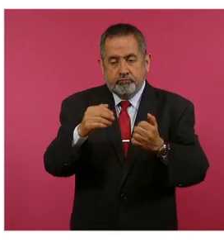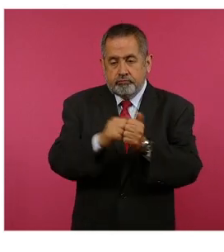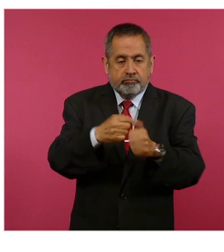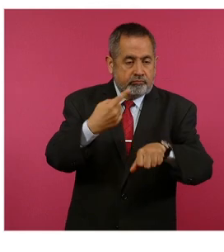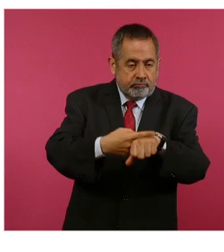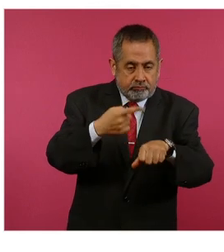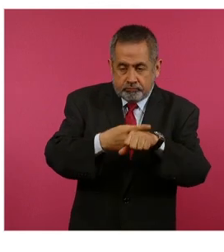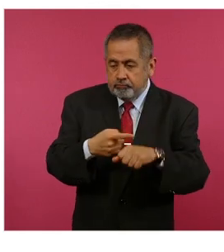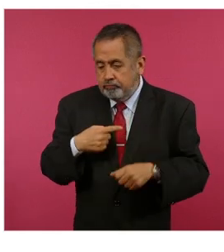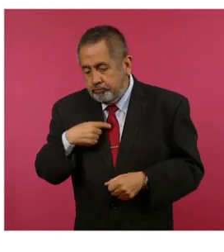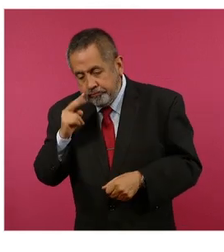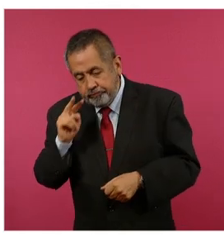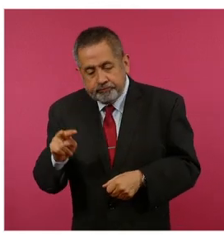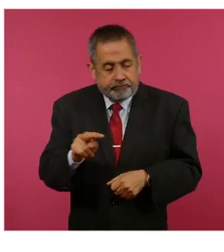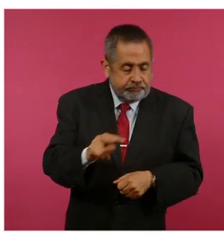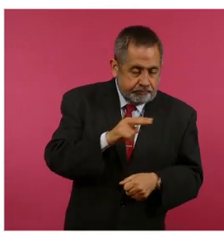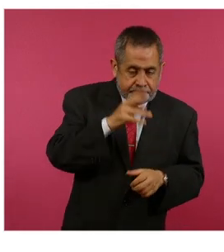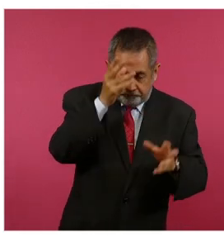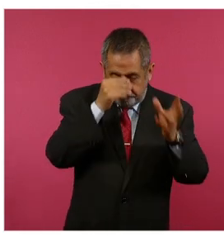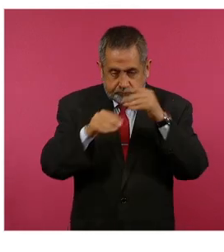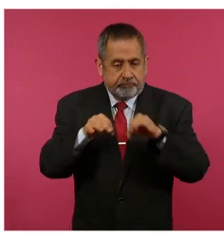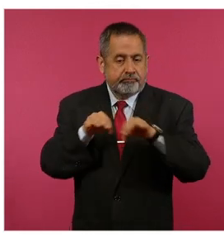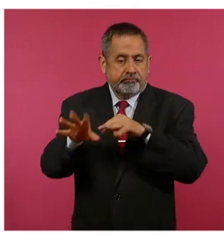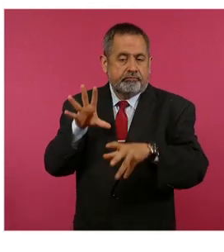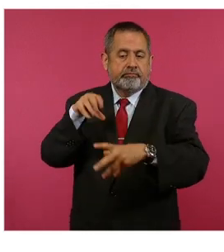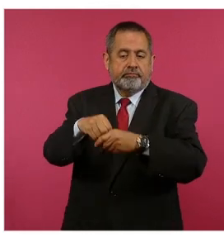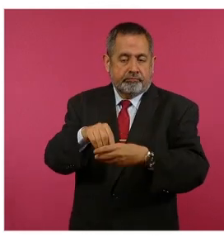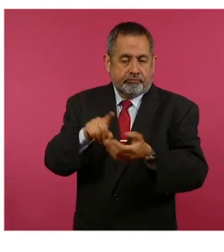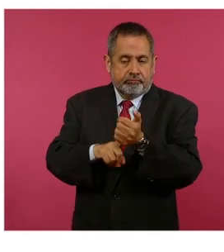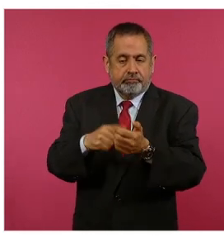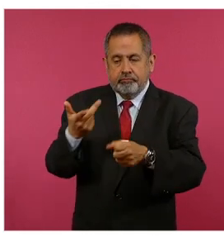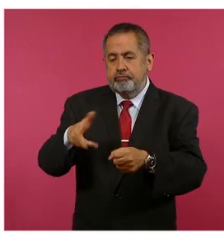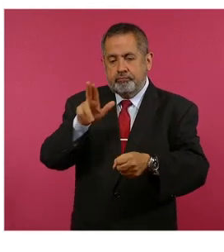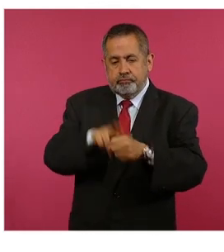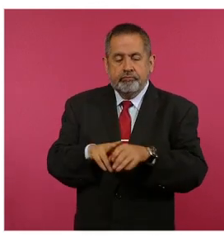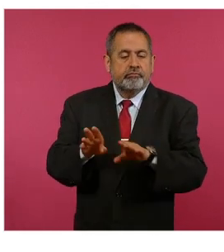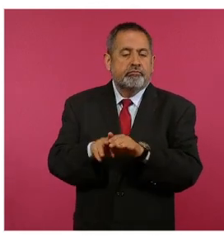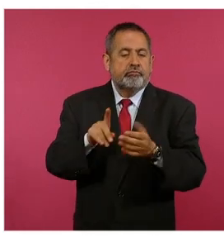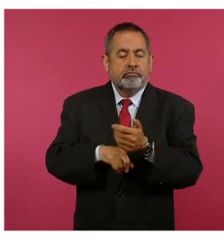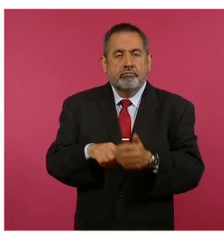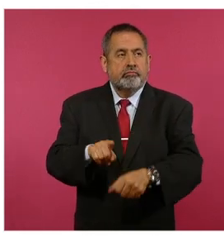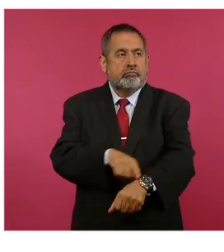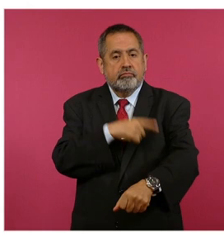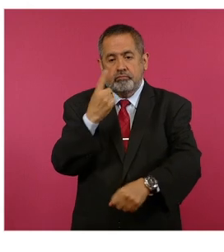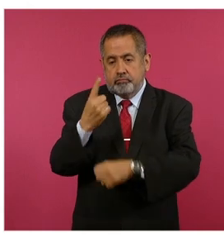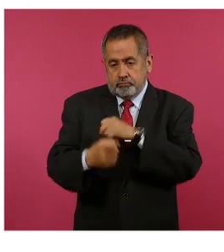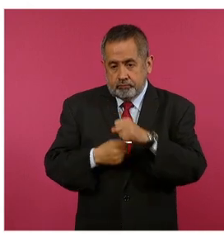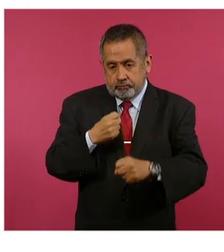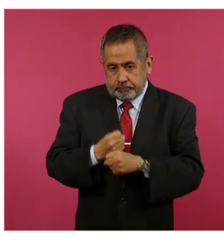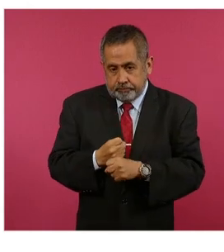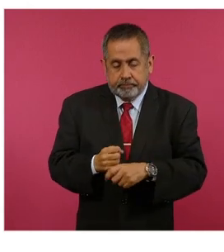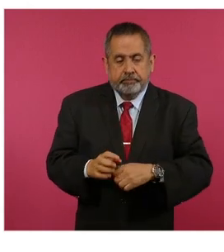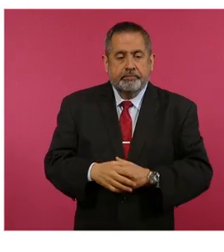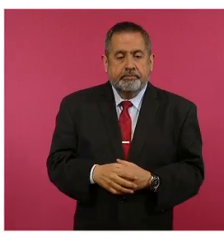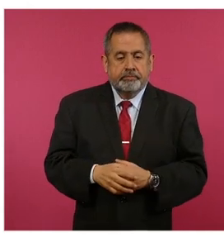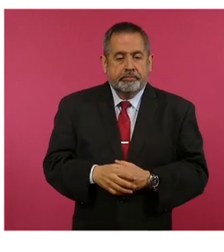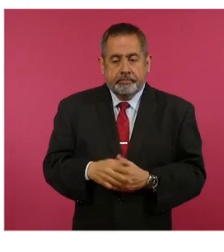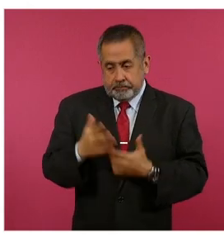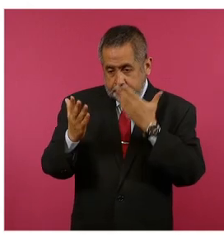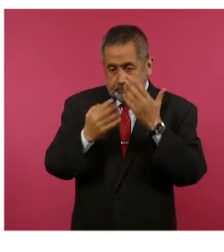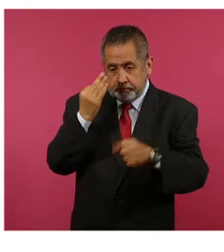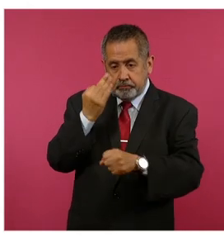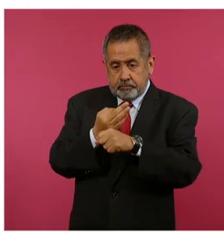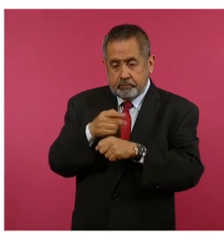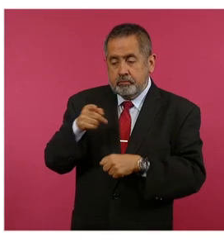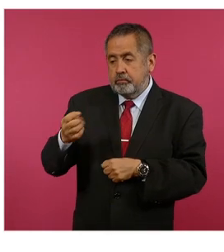van a atender, y muchos de estos trabajan en los centros de salud durante un año. Para que los estudiantes